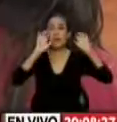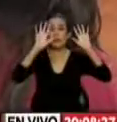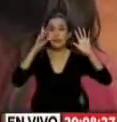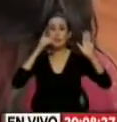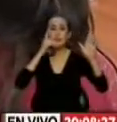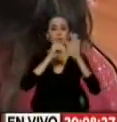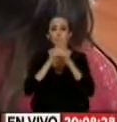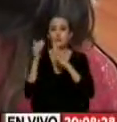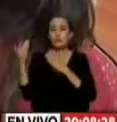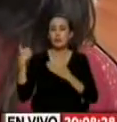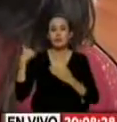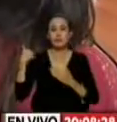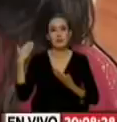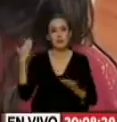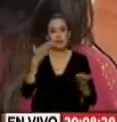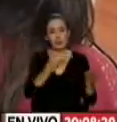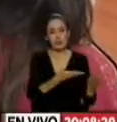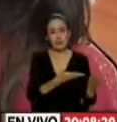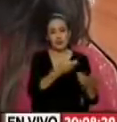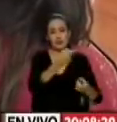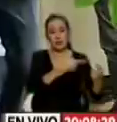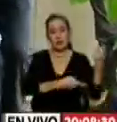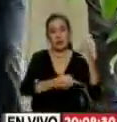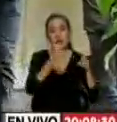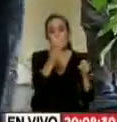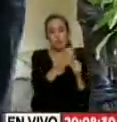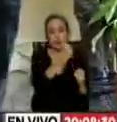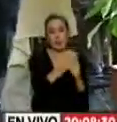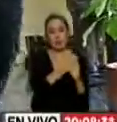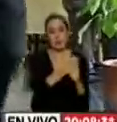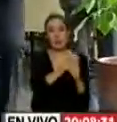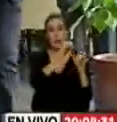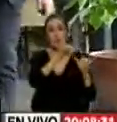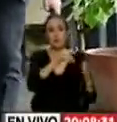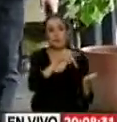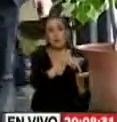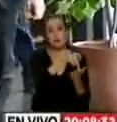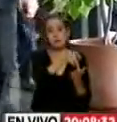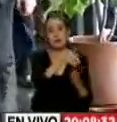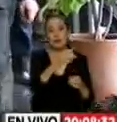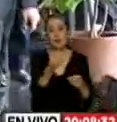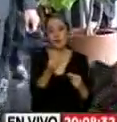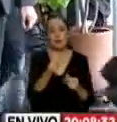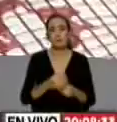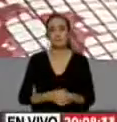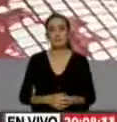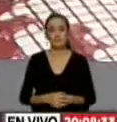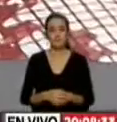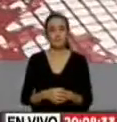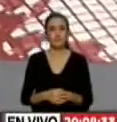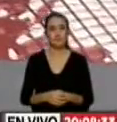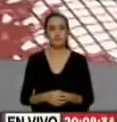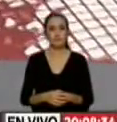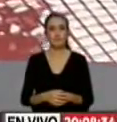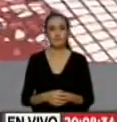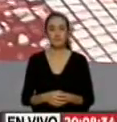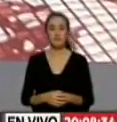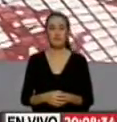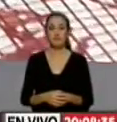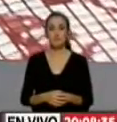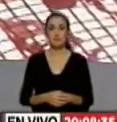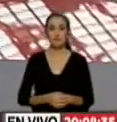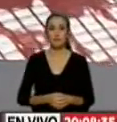de cobros legislativos indebidos a cambio de la estabilidad laboral de los asesores. Alec Llanos, Telediario. Y en un plazo